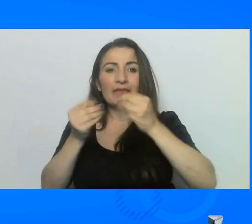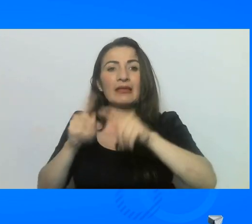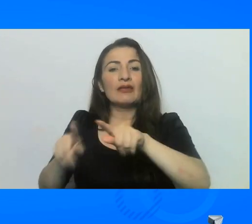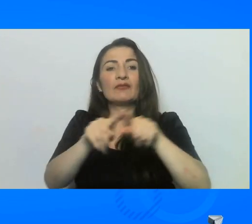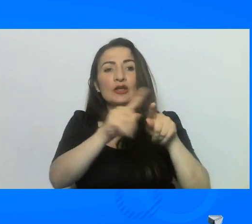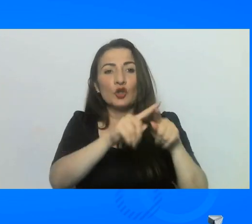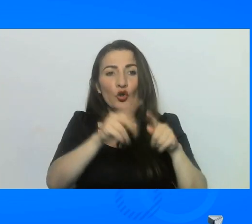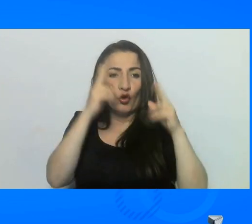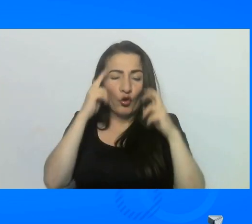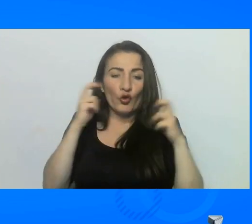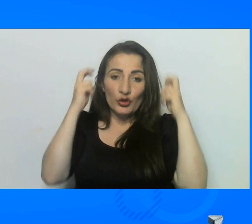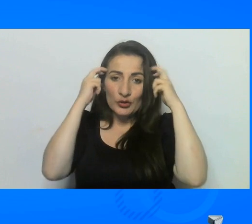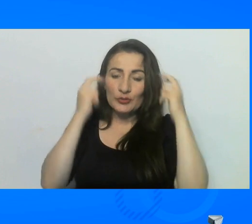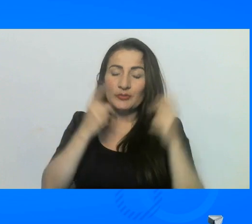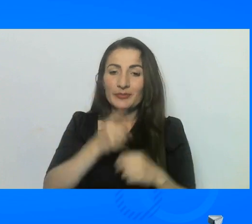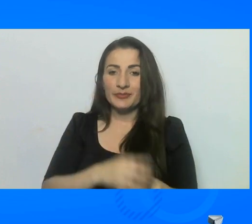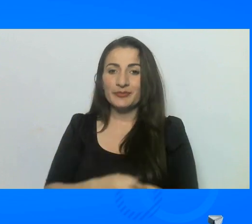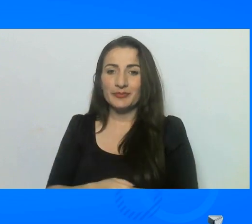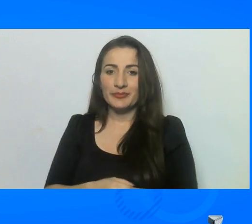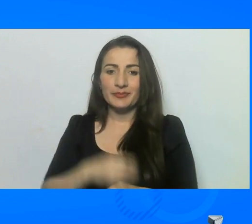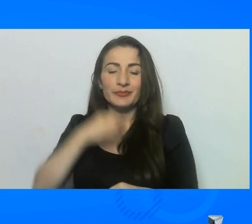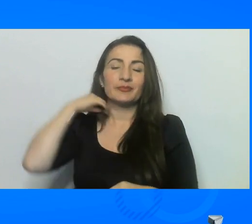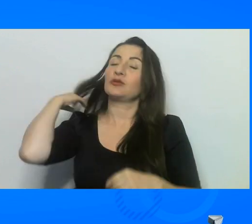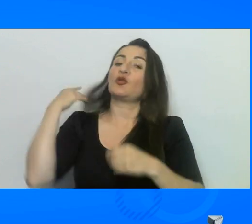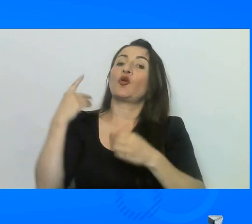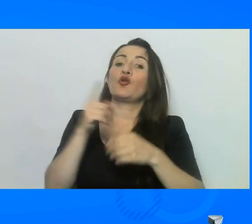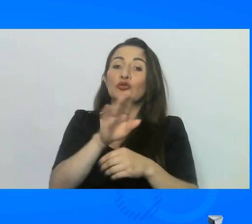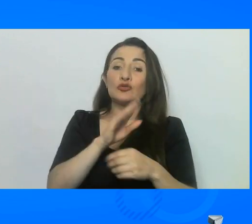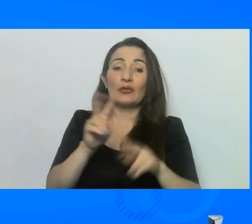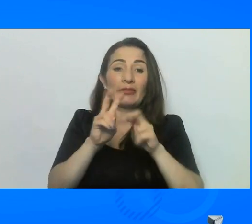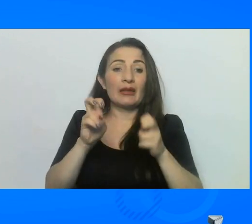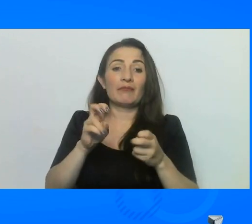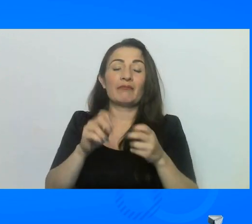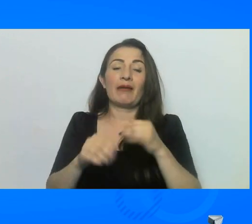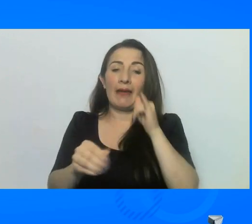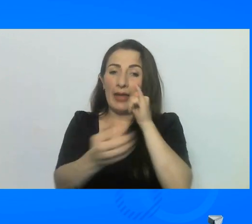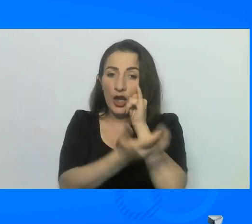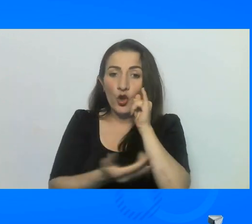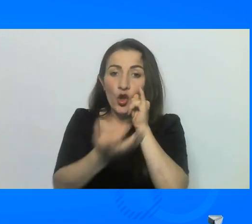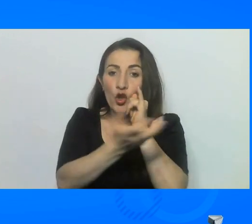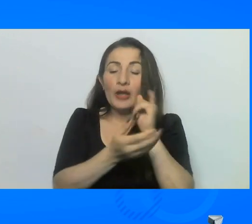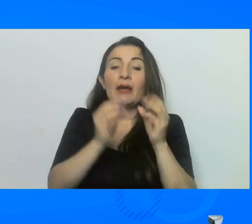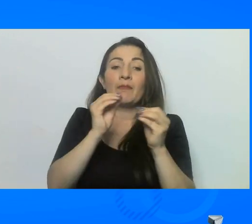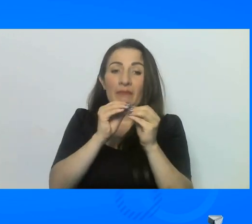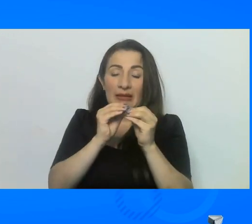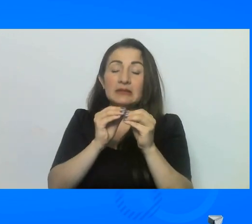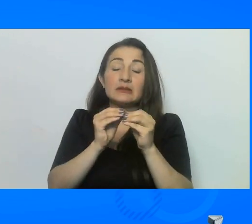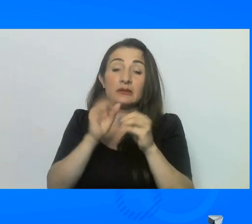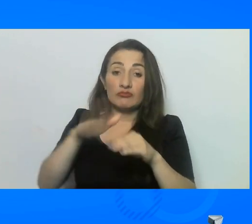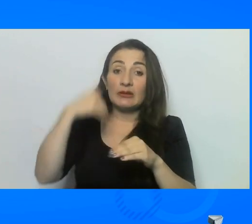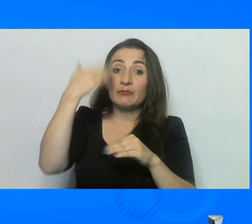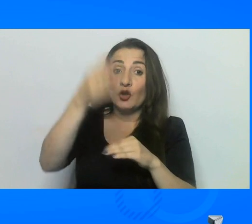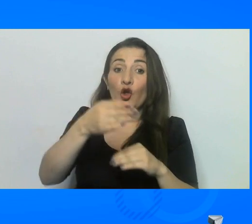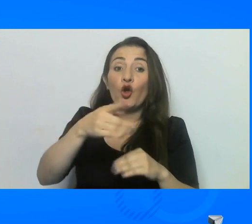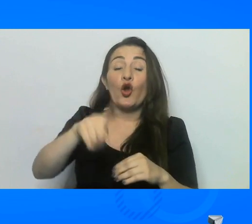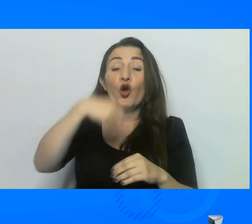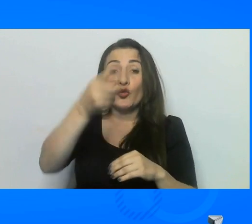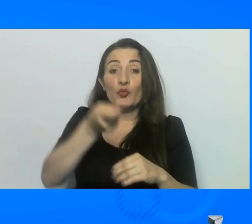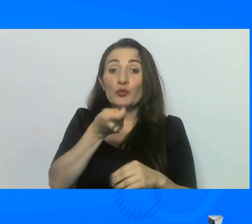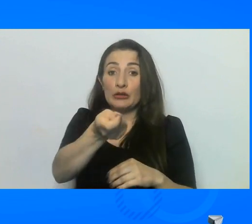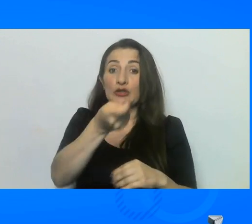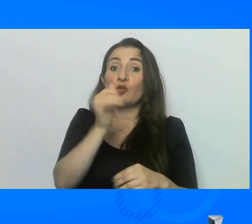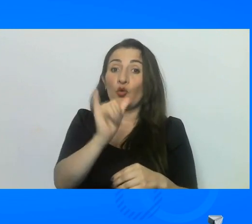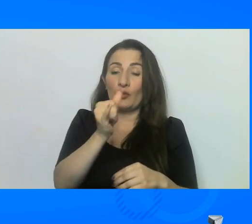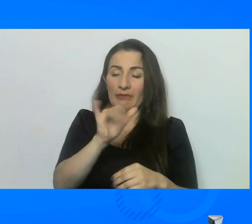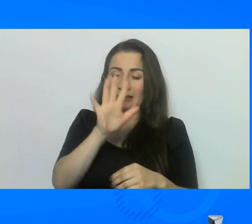conocimiento a esta cátedra de ecología y todas las que vienen. Entonces, los esperamos el próximo jueves, 5